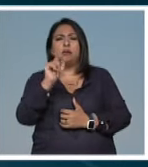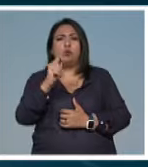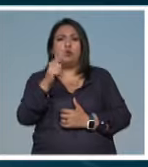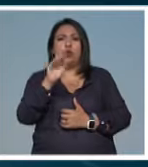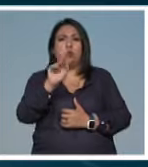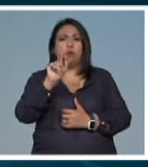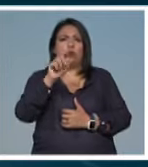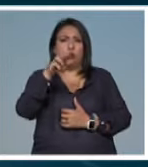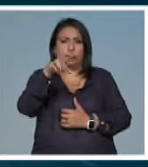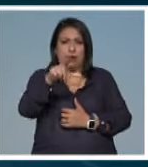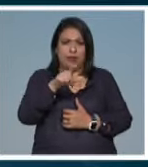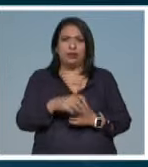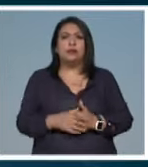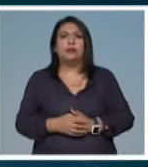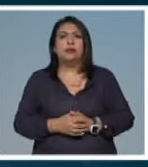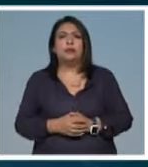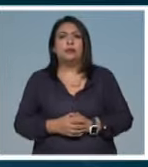promocionfila@ina.gob.mx.